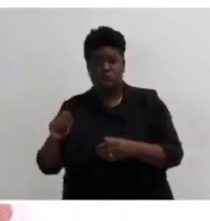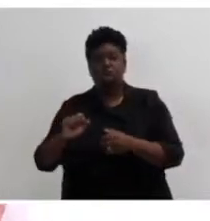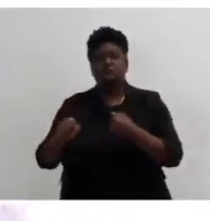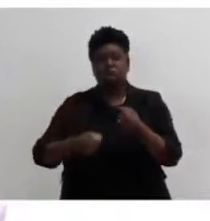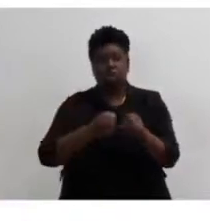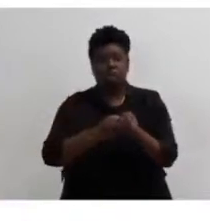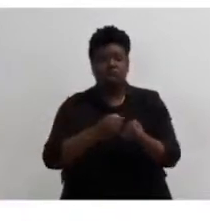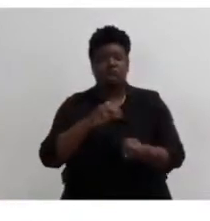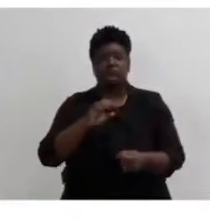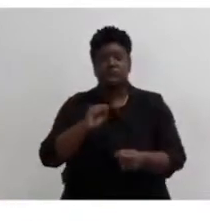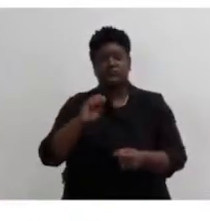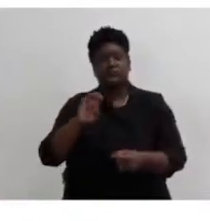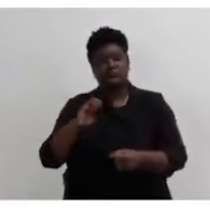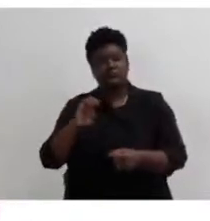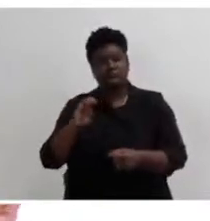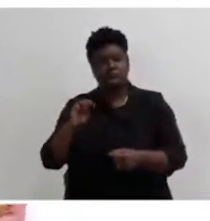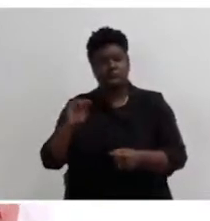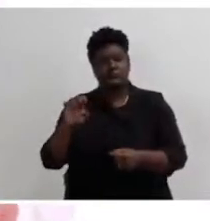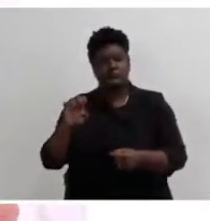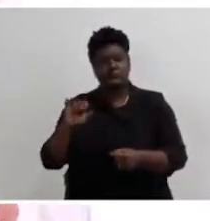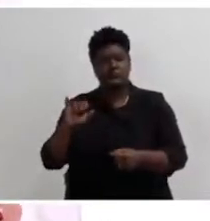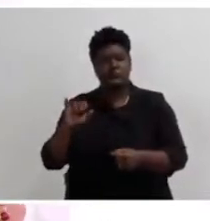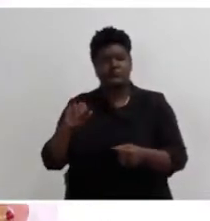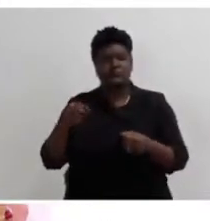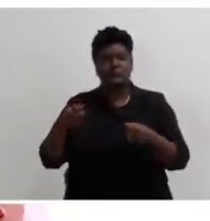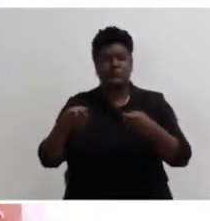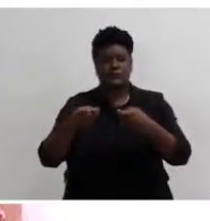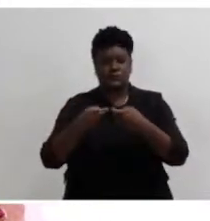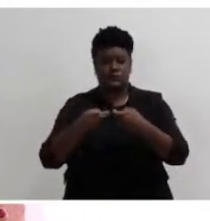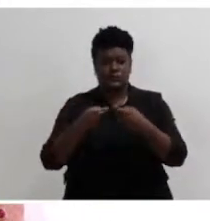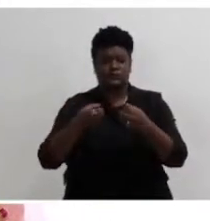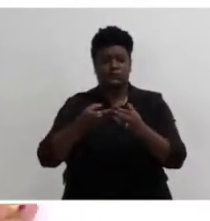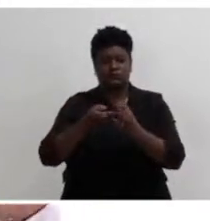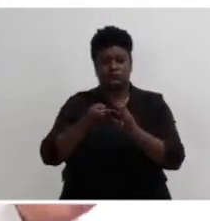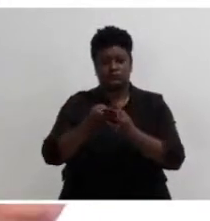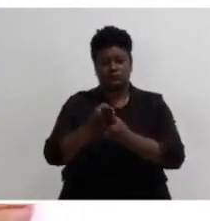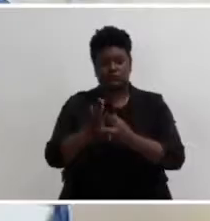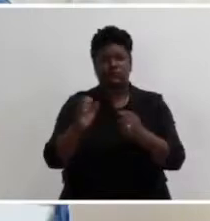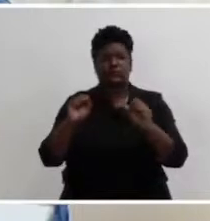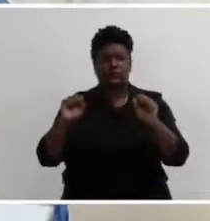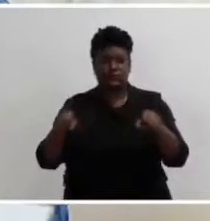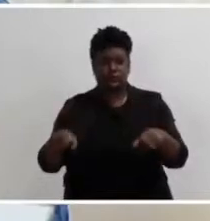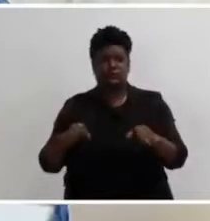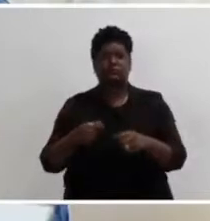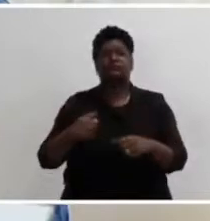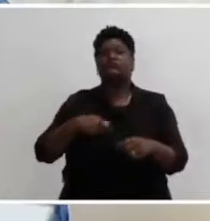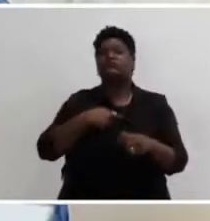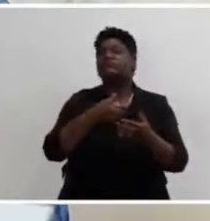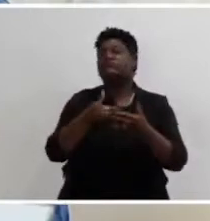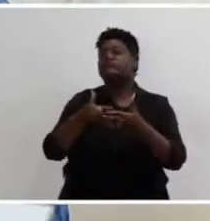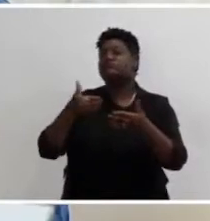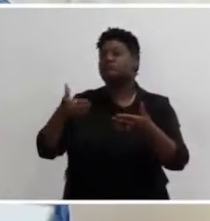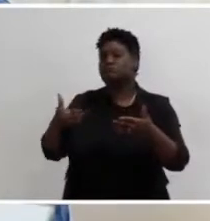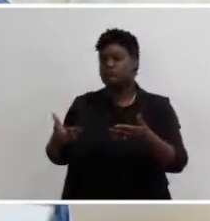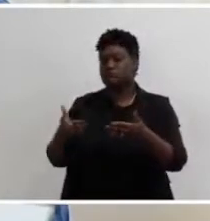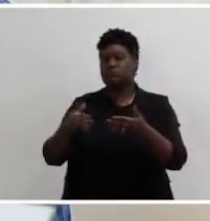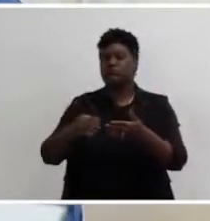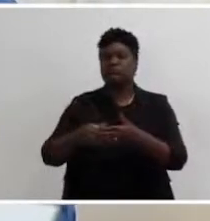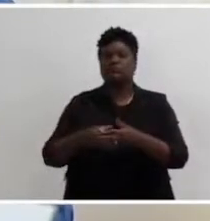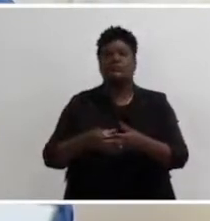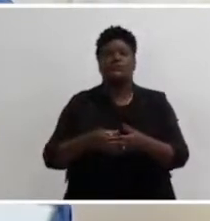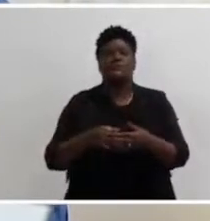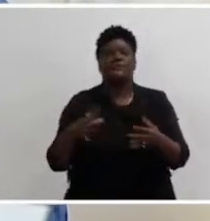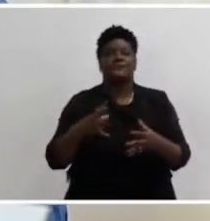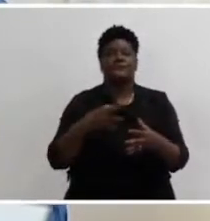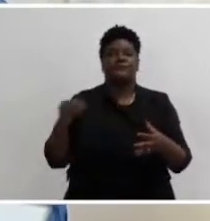semiconductores. En nuestro caso particular, ya habíamos establecido contacto con la empresa Keysight y teníamos programada una firma